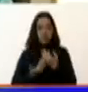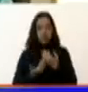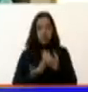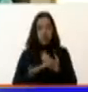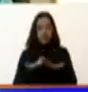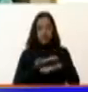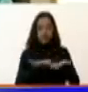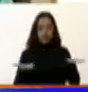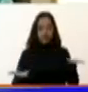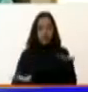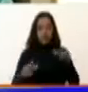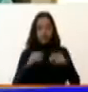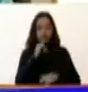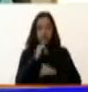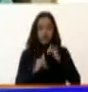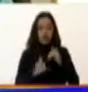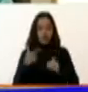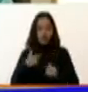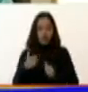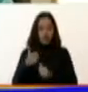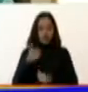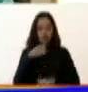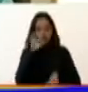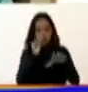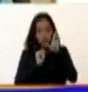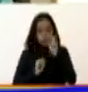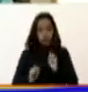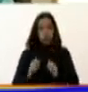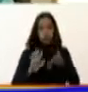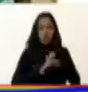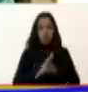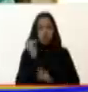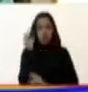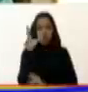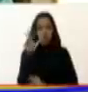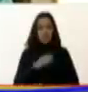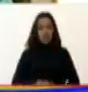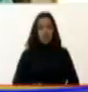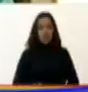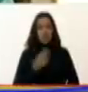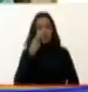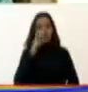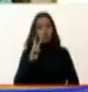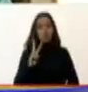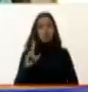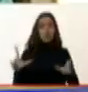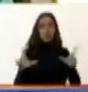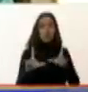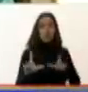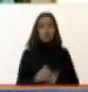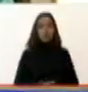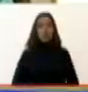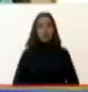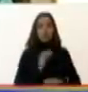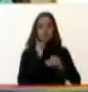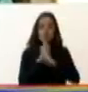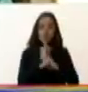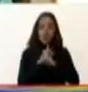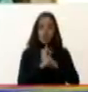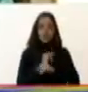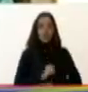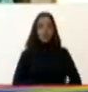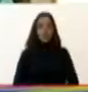hecho seguimiento de todo el Congreso, de todas las mesas. Han sido transmitidas a través de la televisión, de las redes sociales, y he